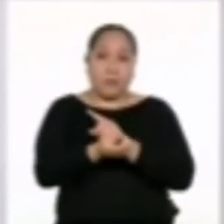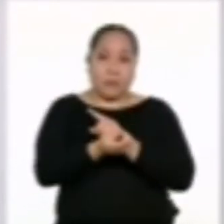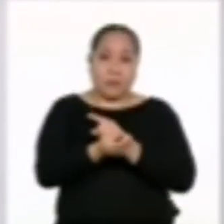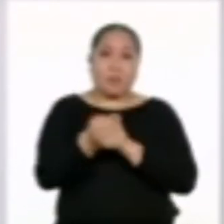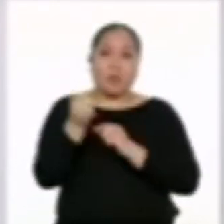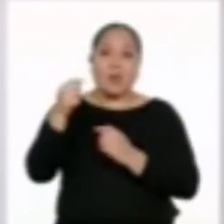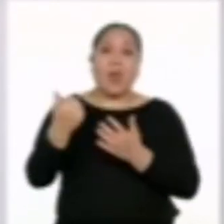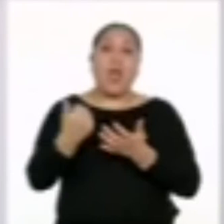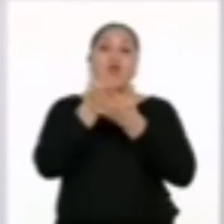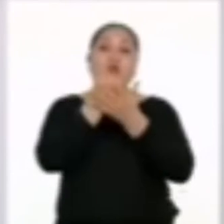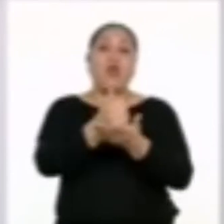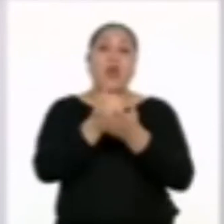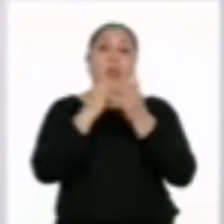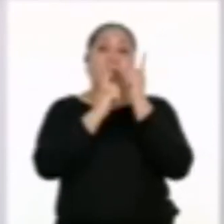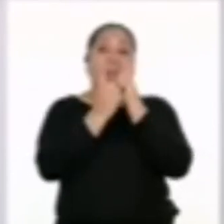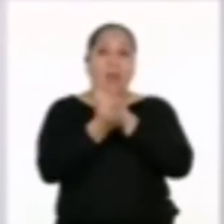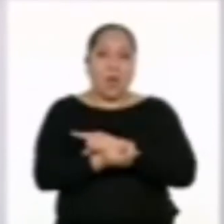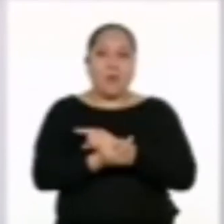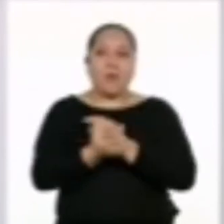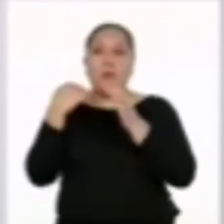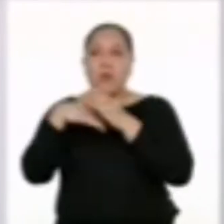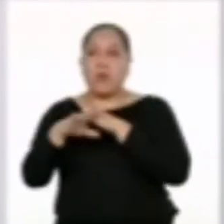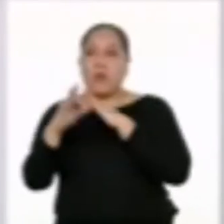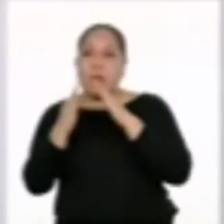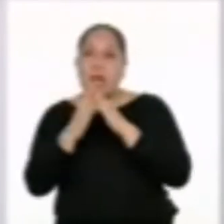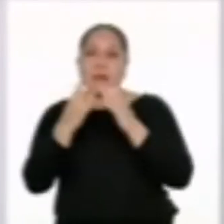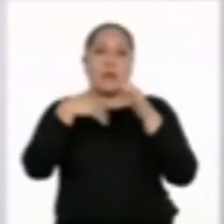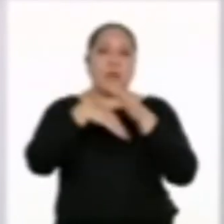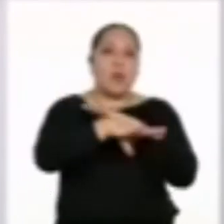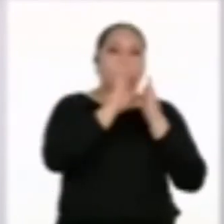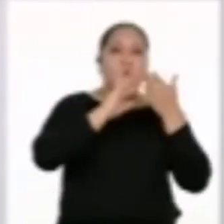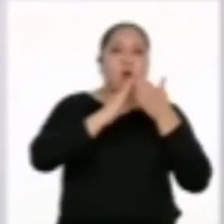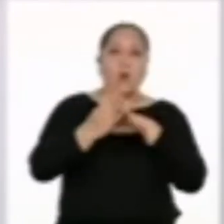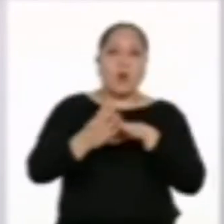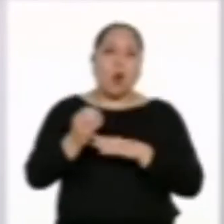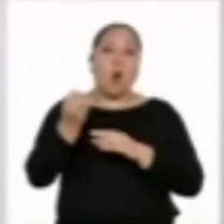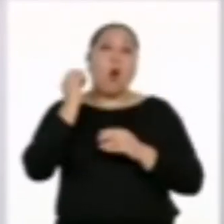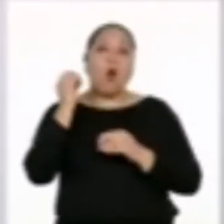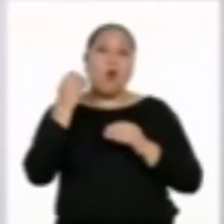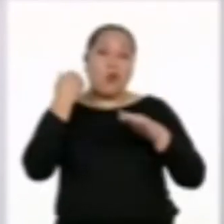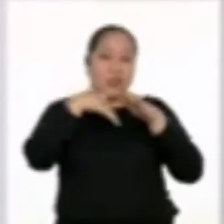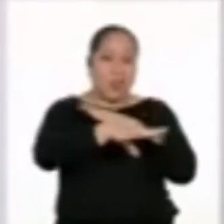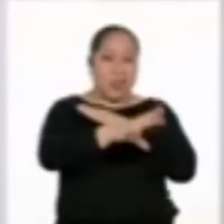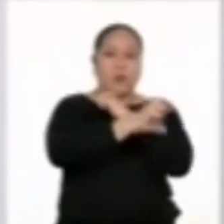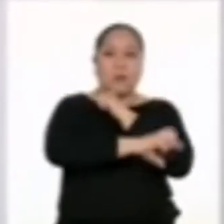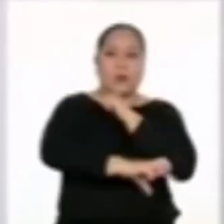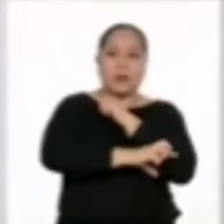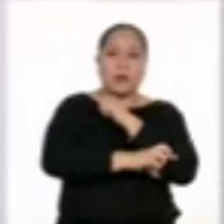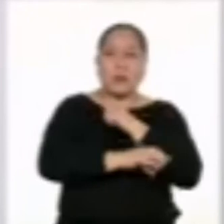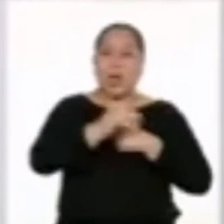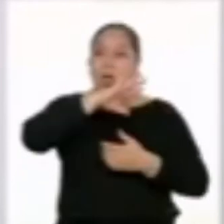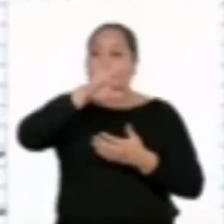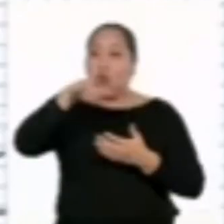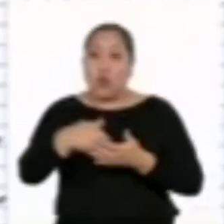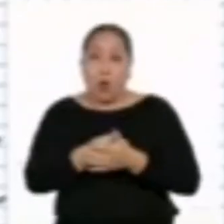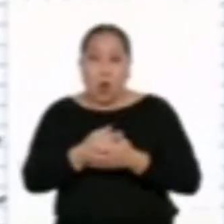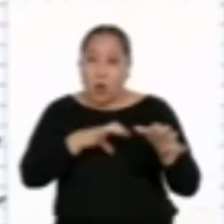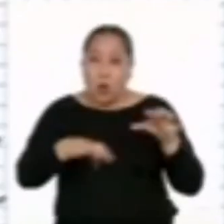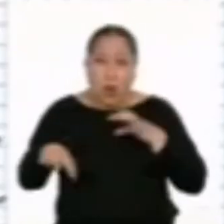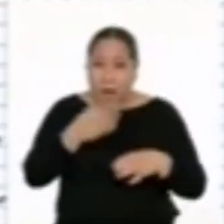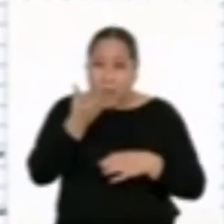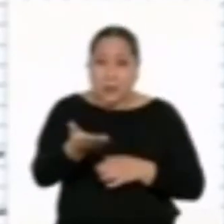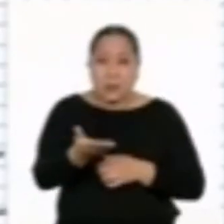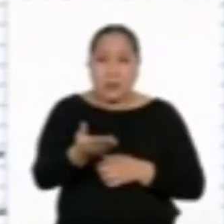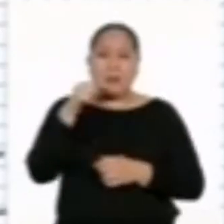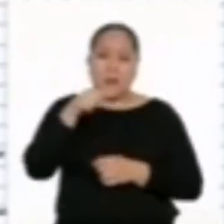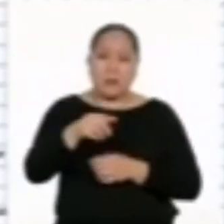comunidad, o si pensamos en grande, en nuestro país. Y además, todas nuestras acciones cuentan. Así